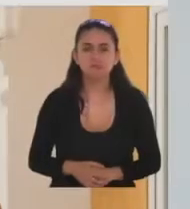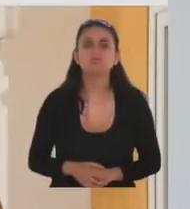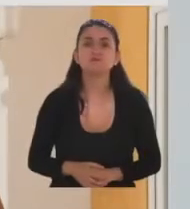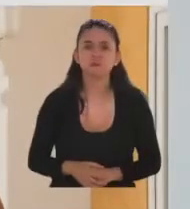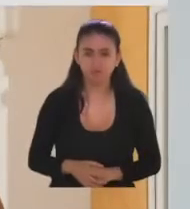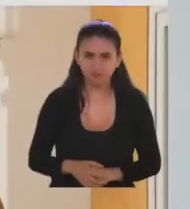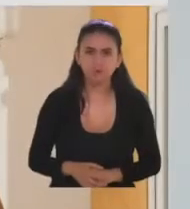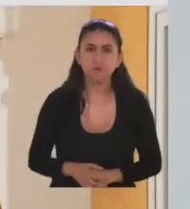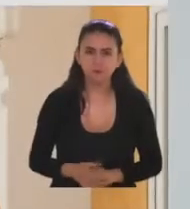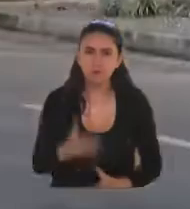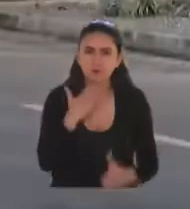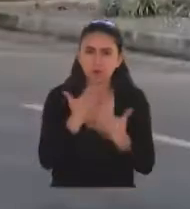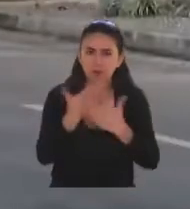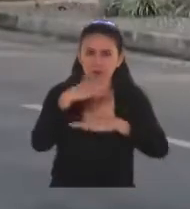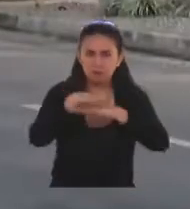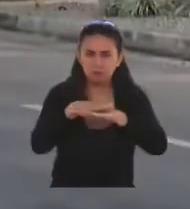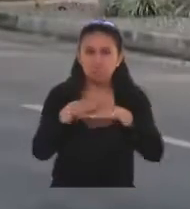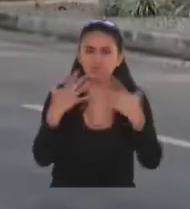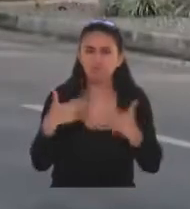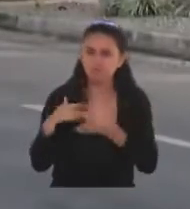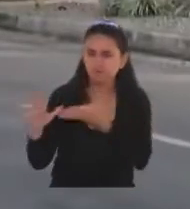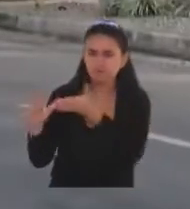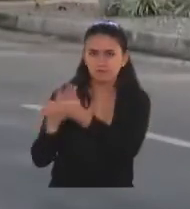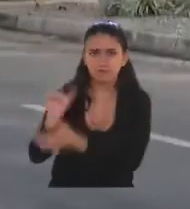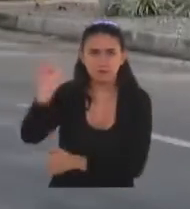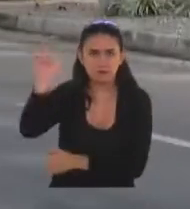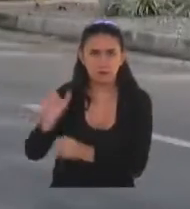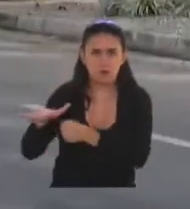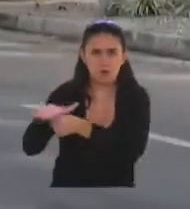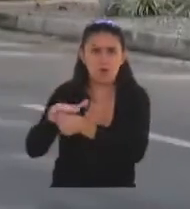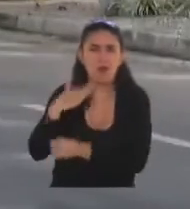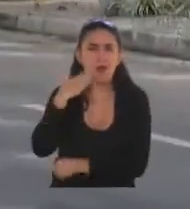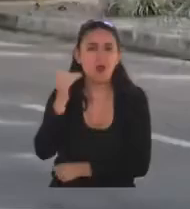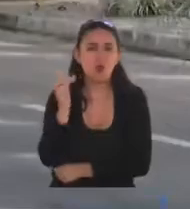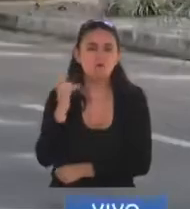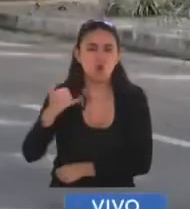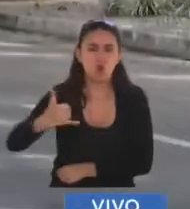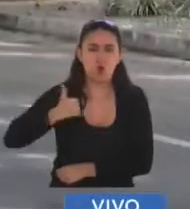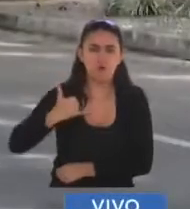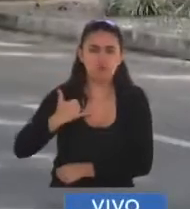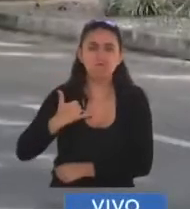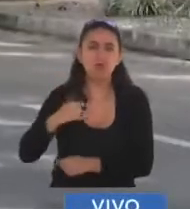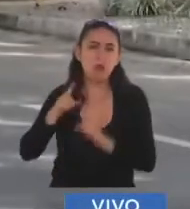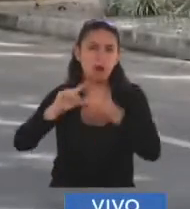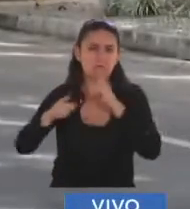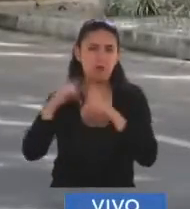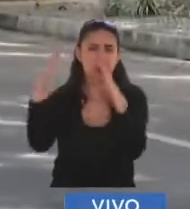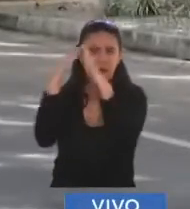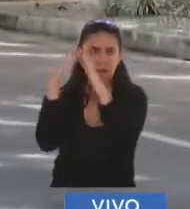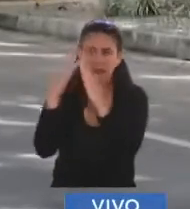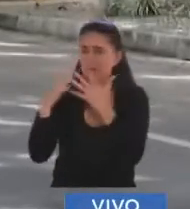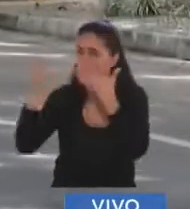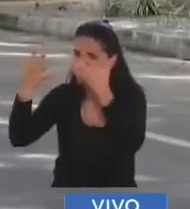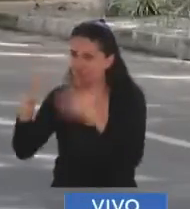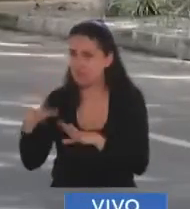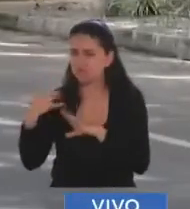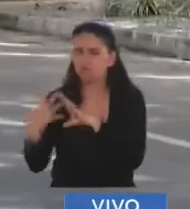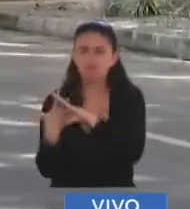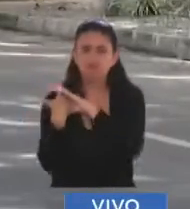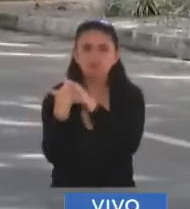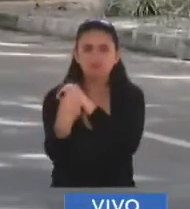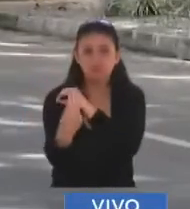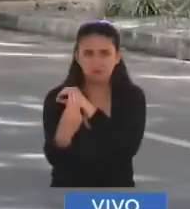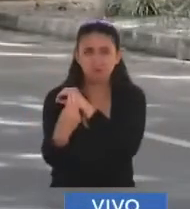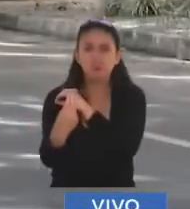Paola, televidentes, pues mire, conocimos el caso de una joven que salía de la casa de una amiga ubicada en el barrio La